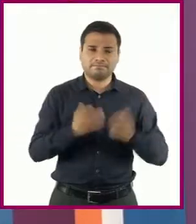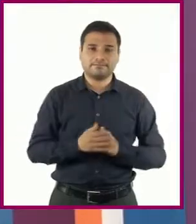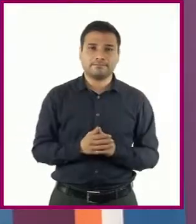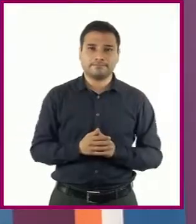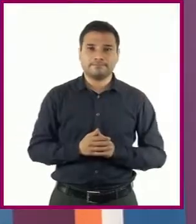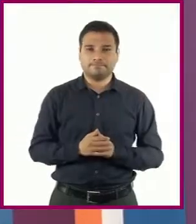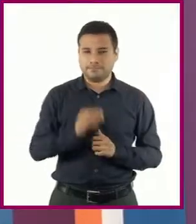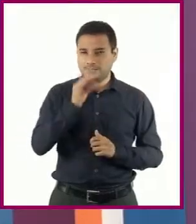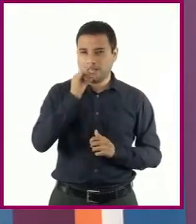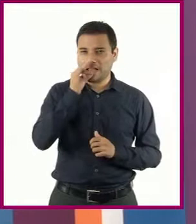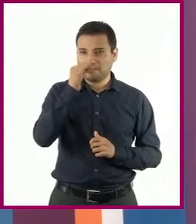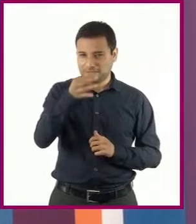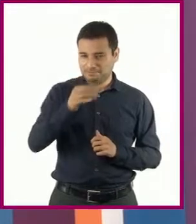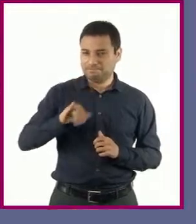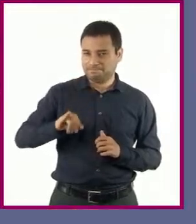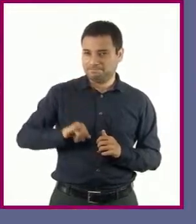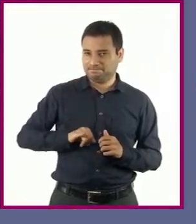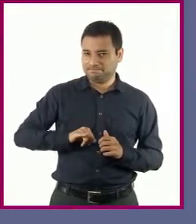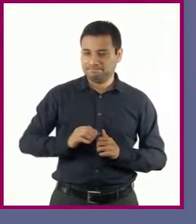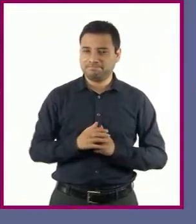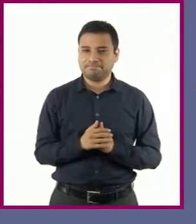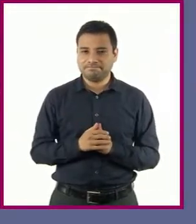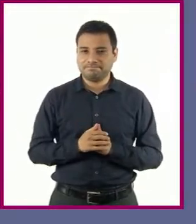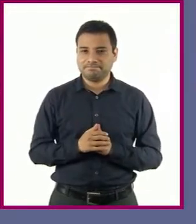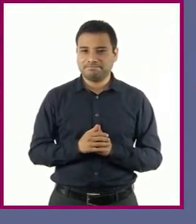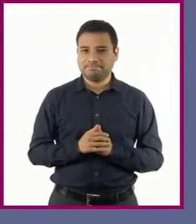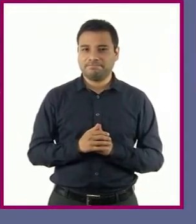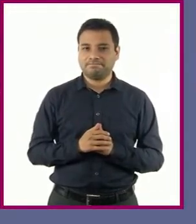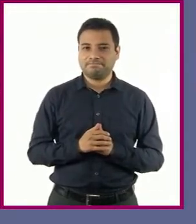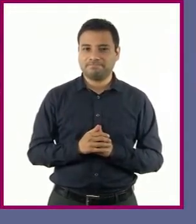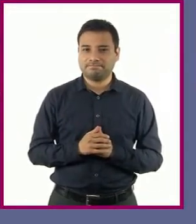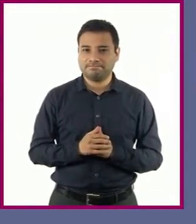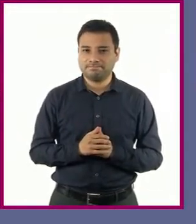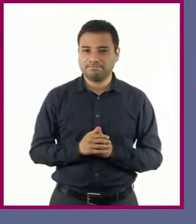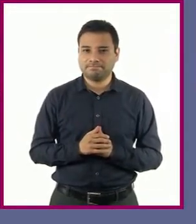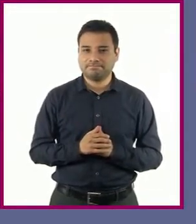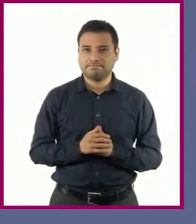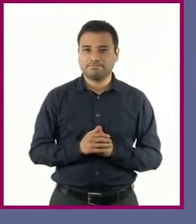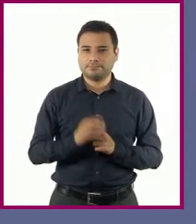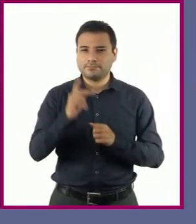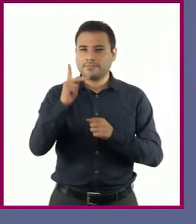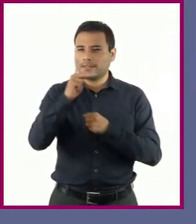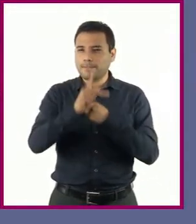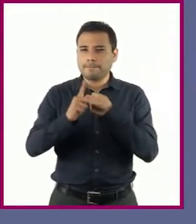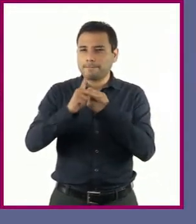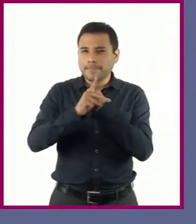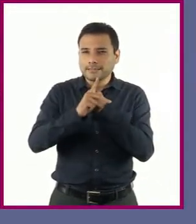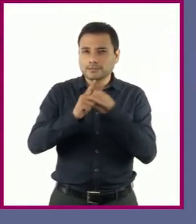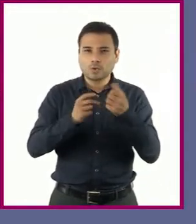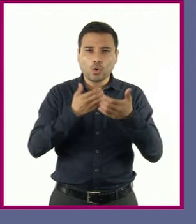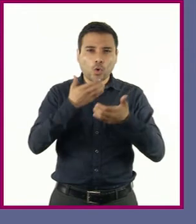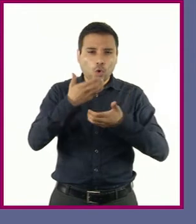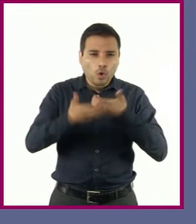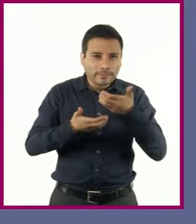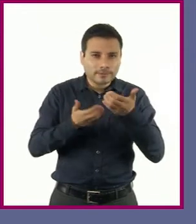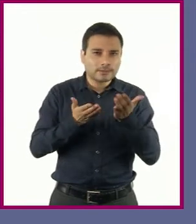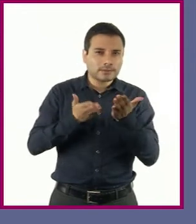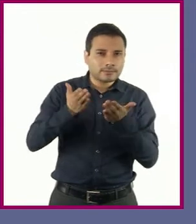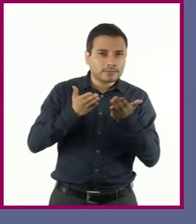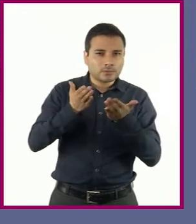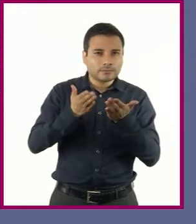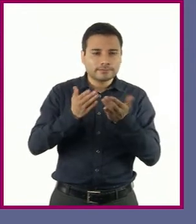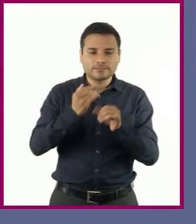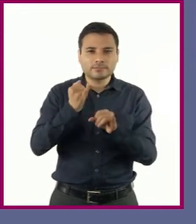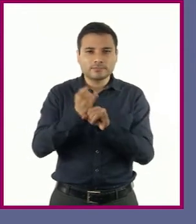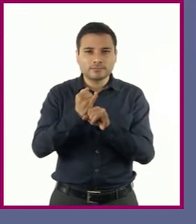dato curioso, es preciso comentar que los países que destacan a nivel mundial por la comercialización de estos tipos de servicios